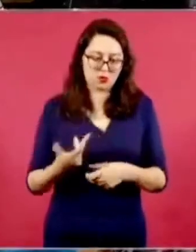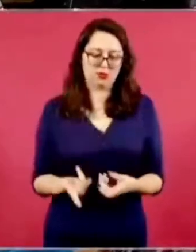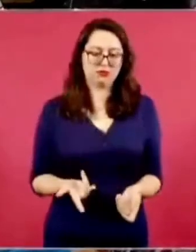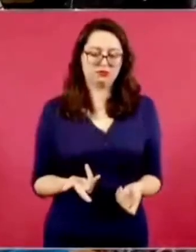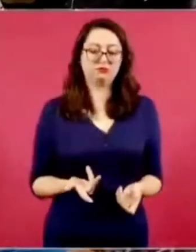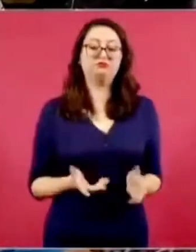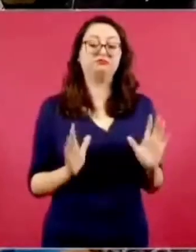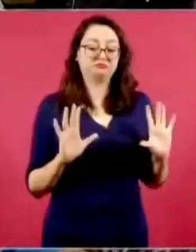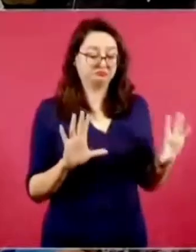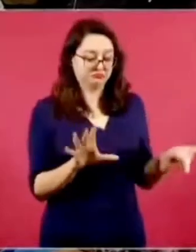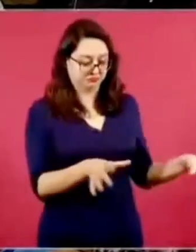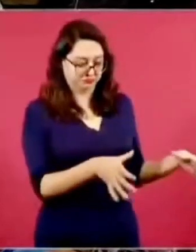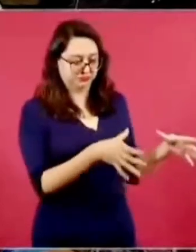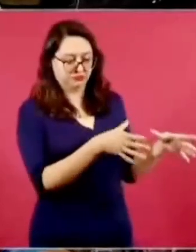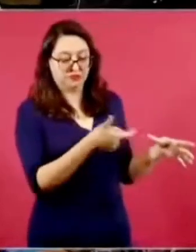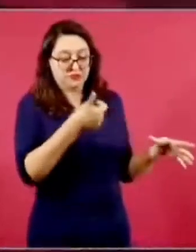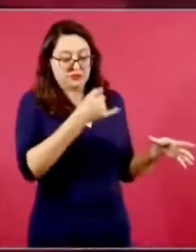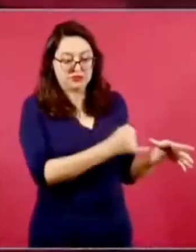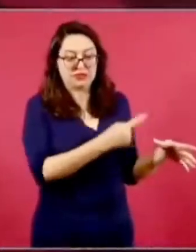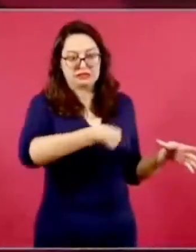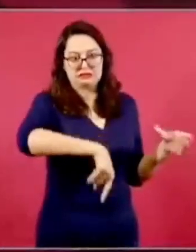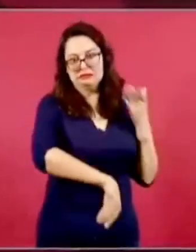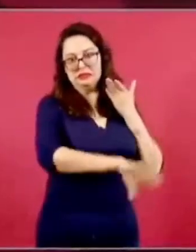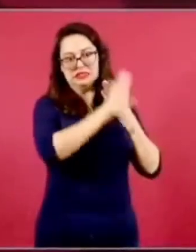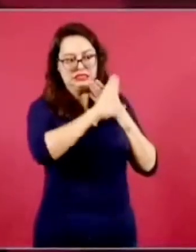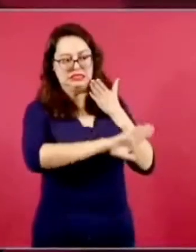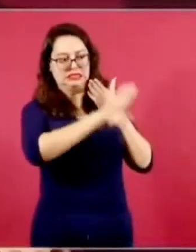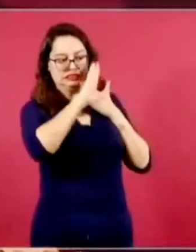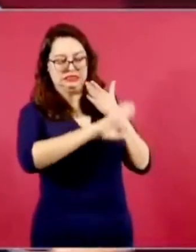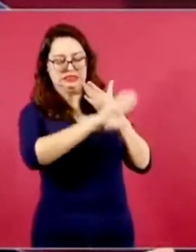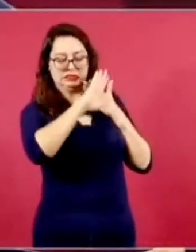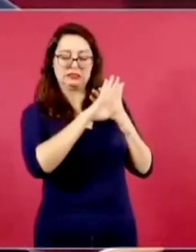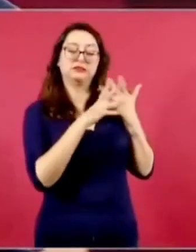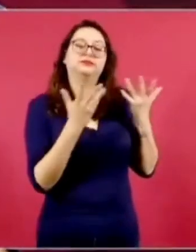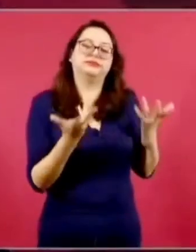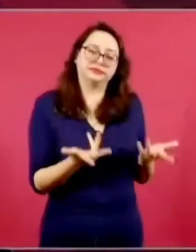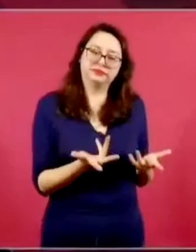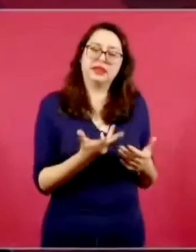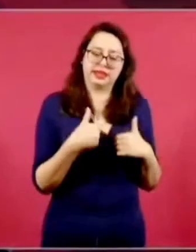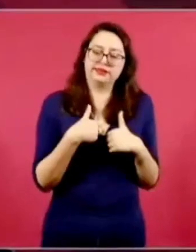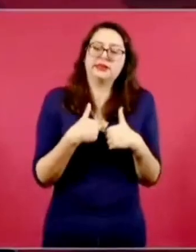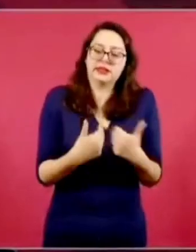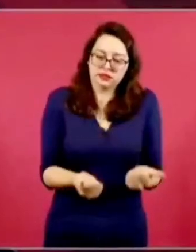Pero bueno, ese es un segmento. Y el otro pues son los conservadores de siempre,